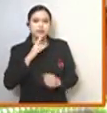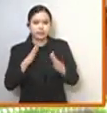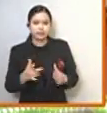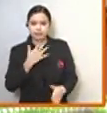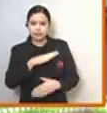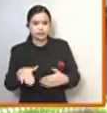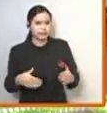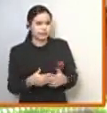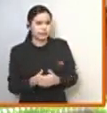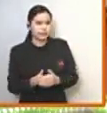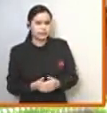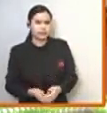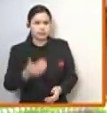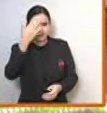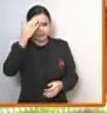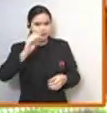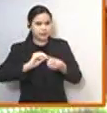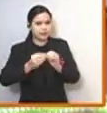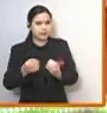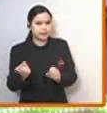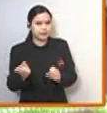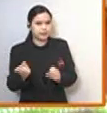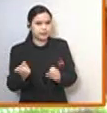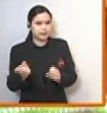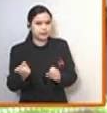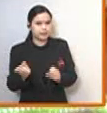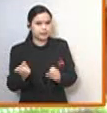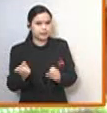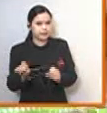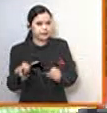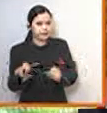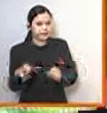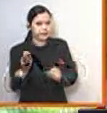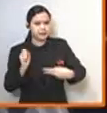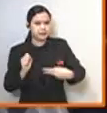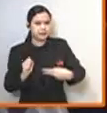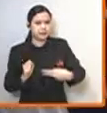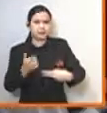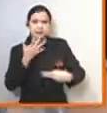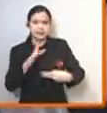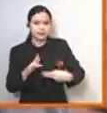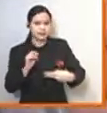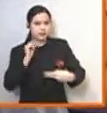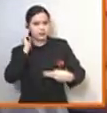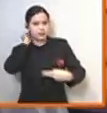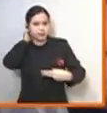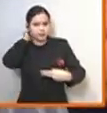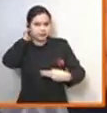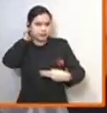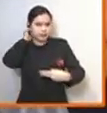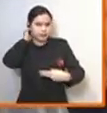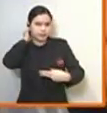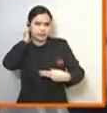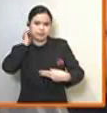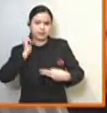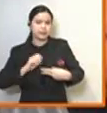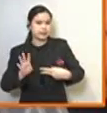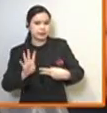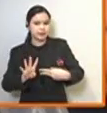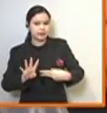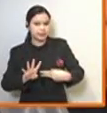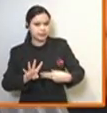suerte. Conoceremos el con su primer dígito. Suerte. Porque este es el